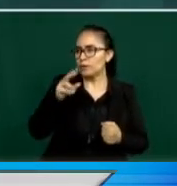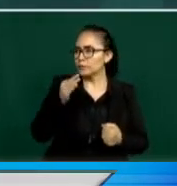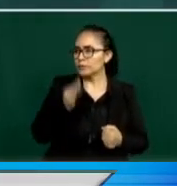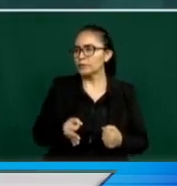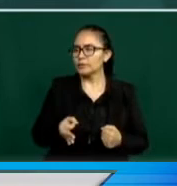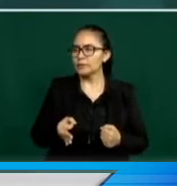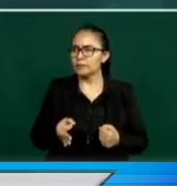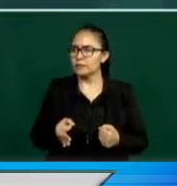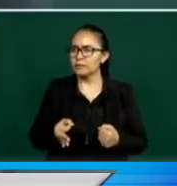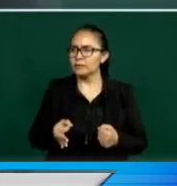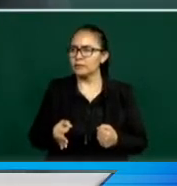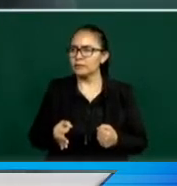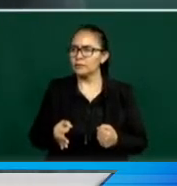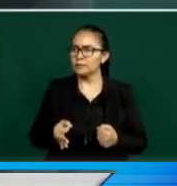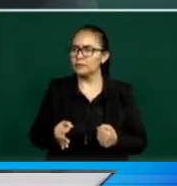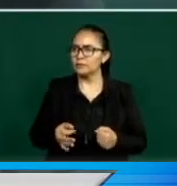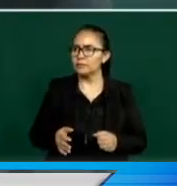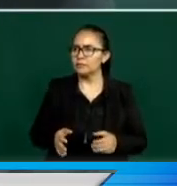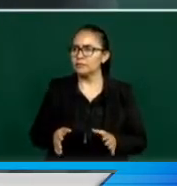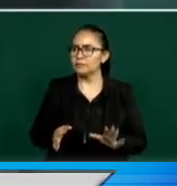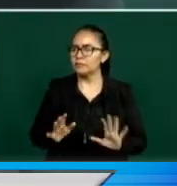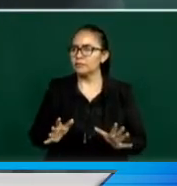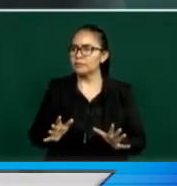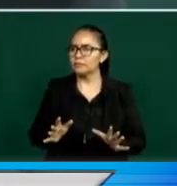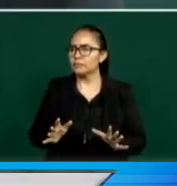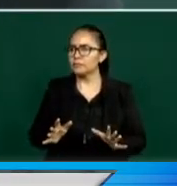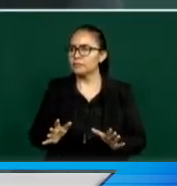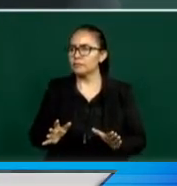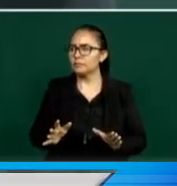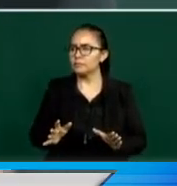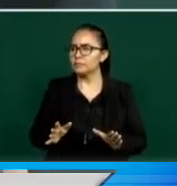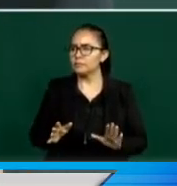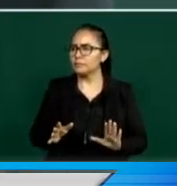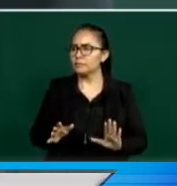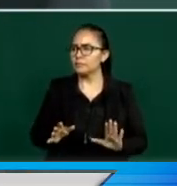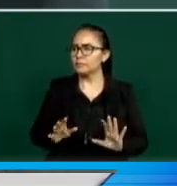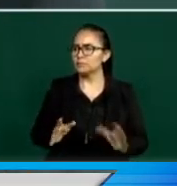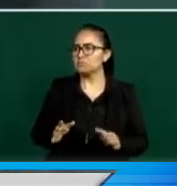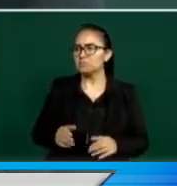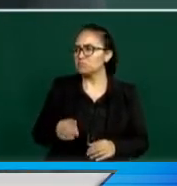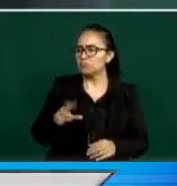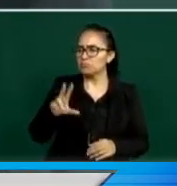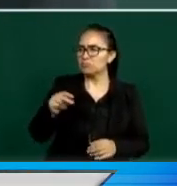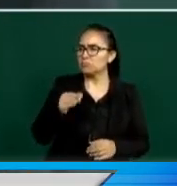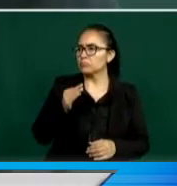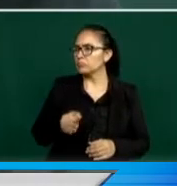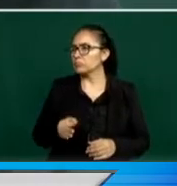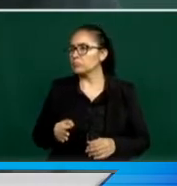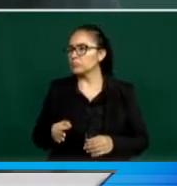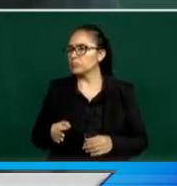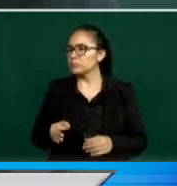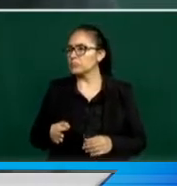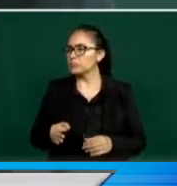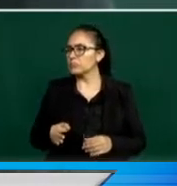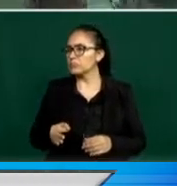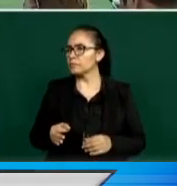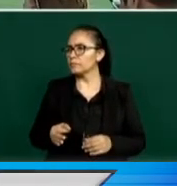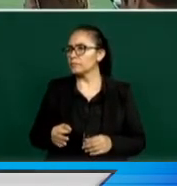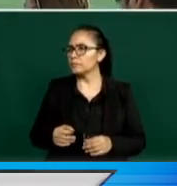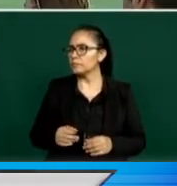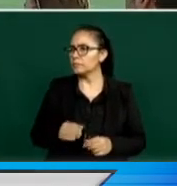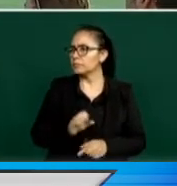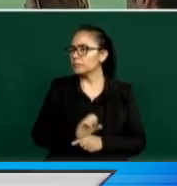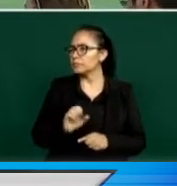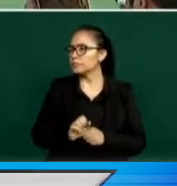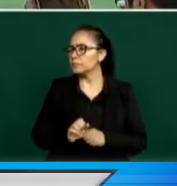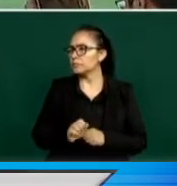y también hay medios que lanzan calumnias como el día de hoy del periódico El Financiero, en el que afirma que se despedirán médicos mexicanos para contratar